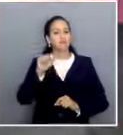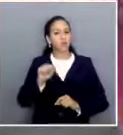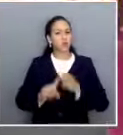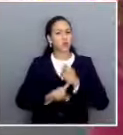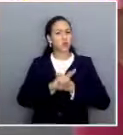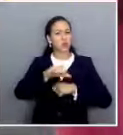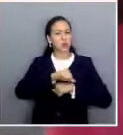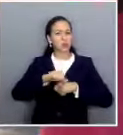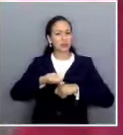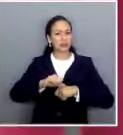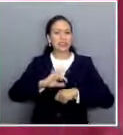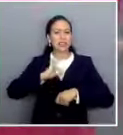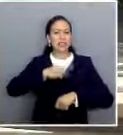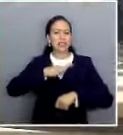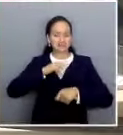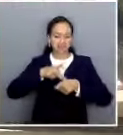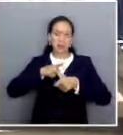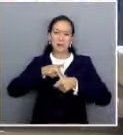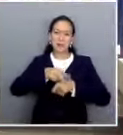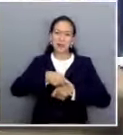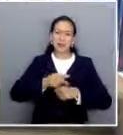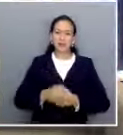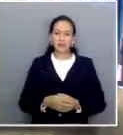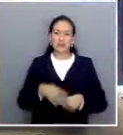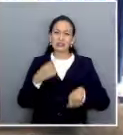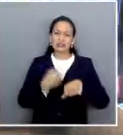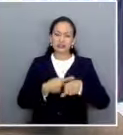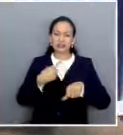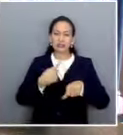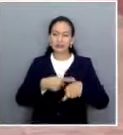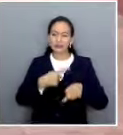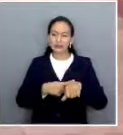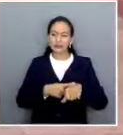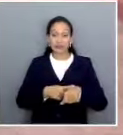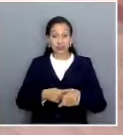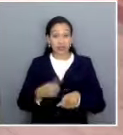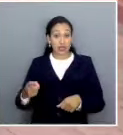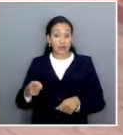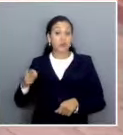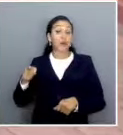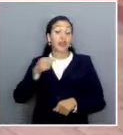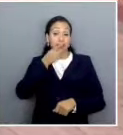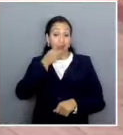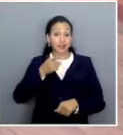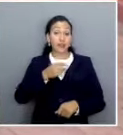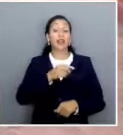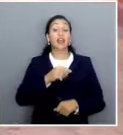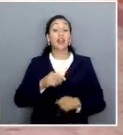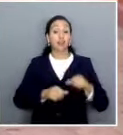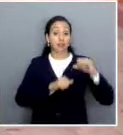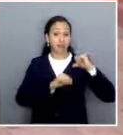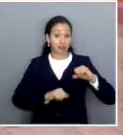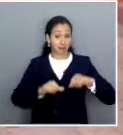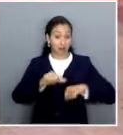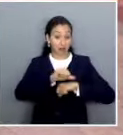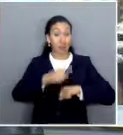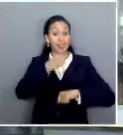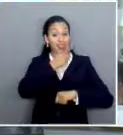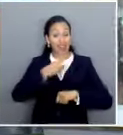e infección. La sala precisó que en las cirugías plásticas estéticas de reafirmación de género, como en todo